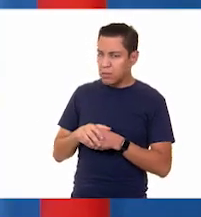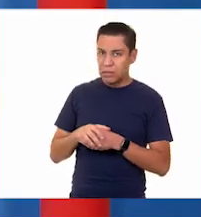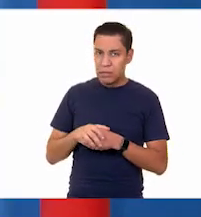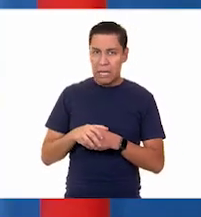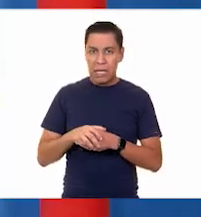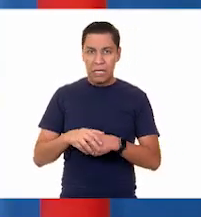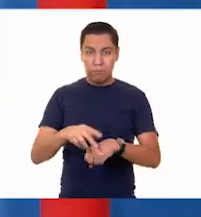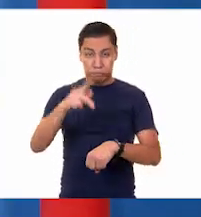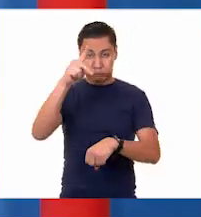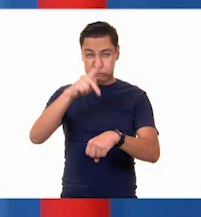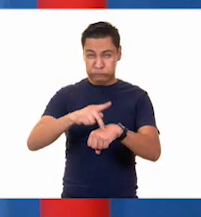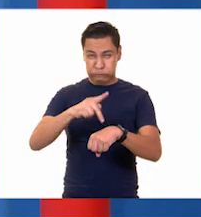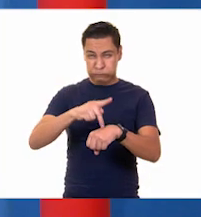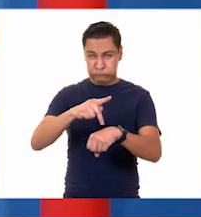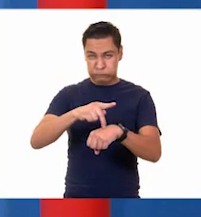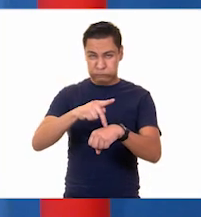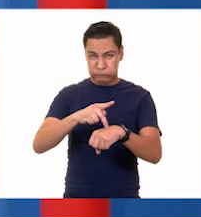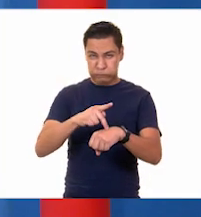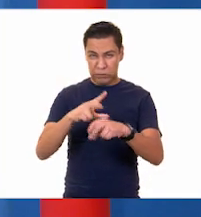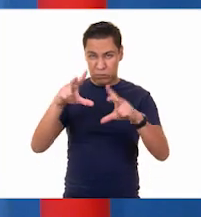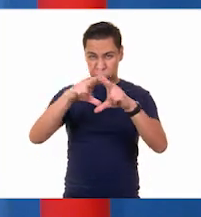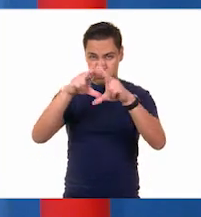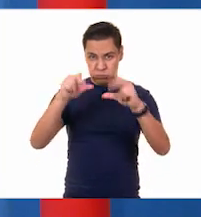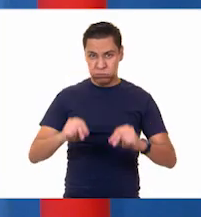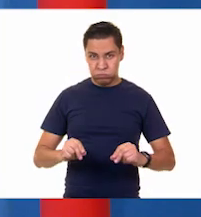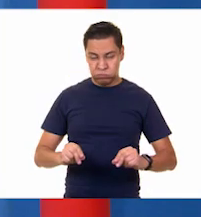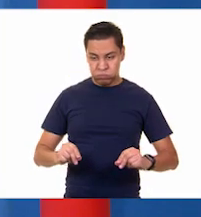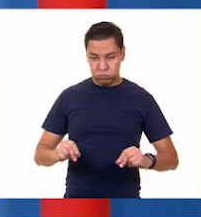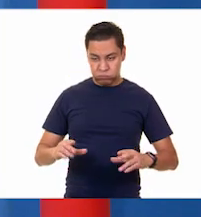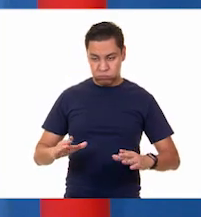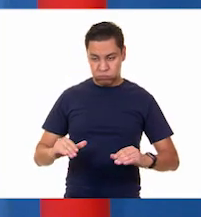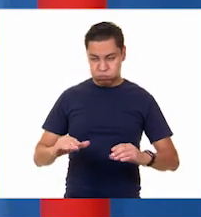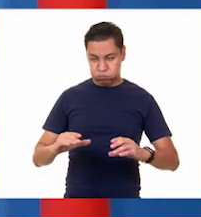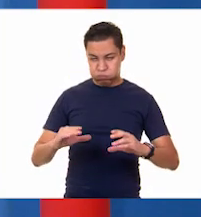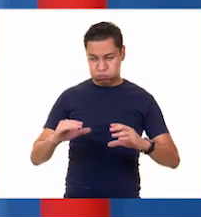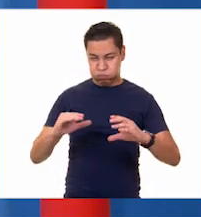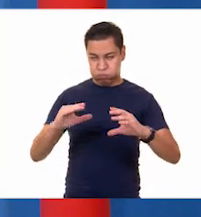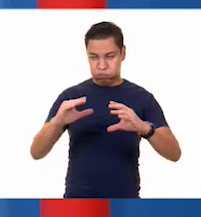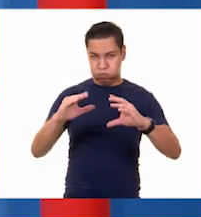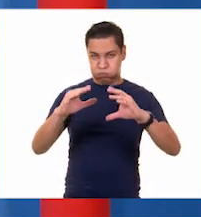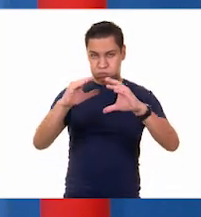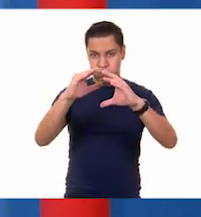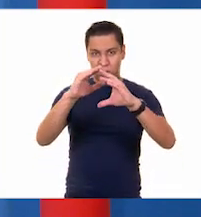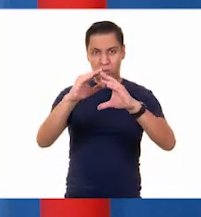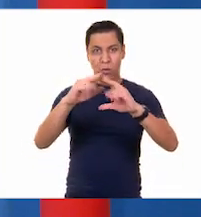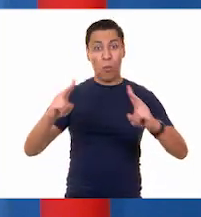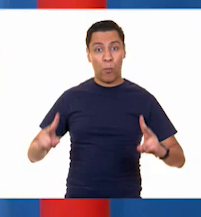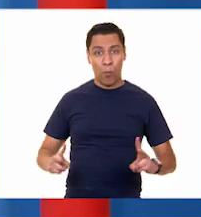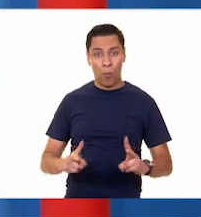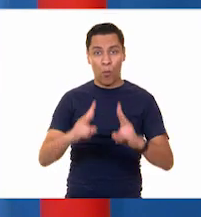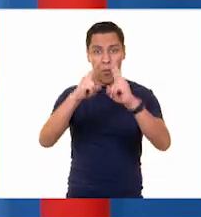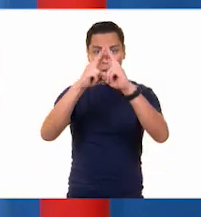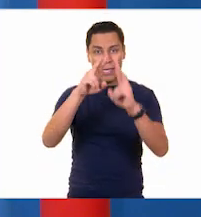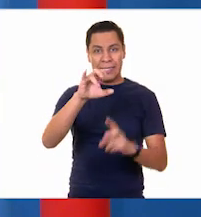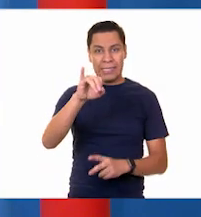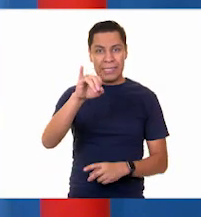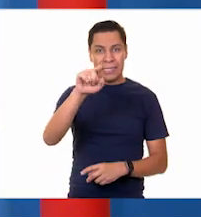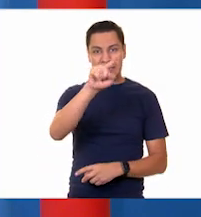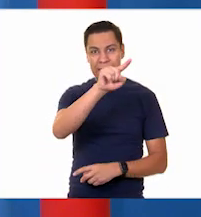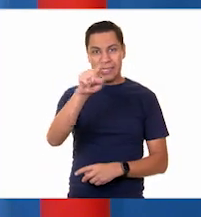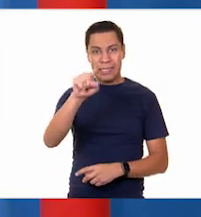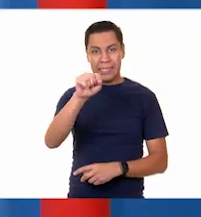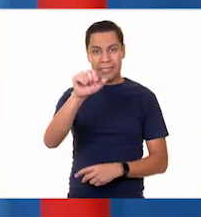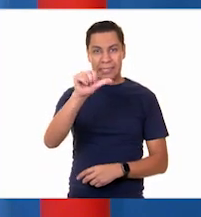glaciar más grande que recubría al volcán Iztaccíhuatl, llamado Ayolocó, se declaró formalmente